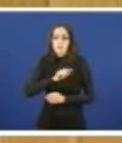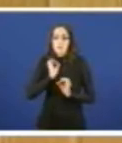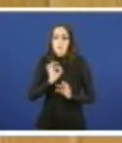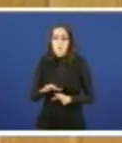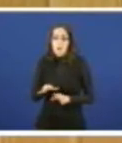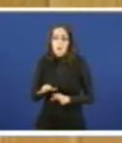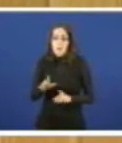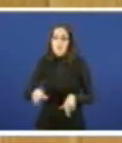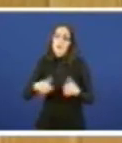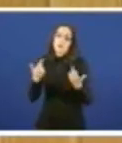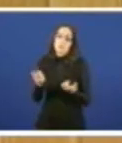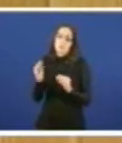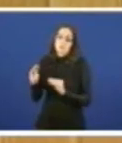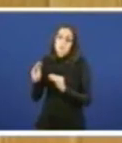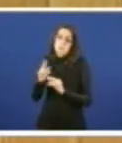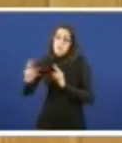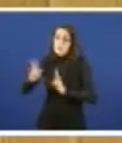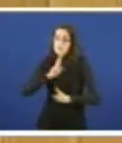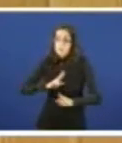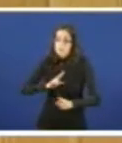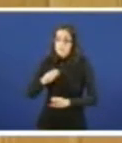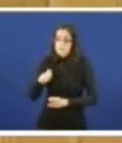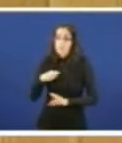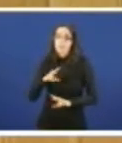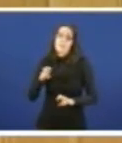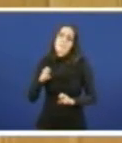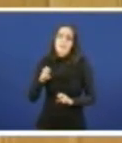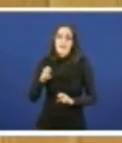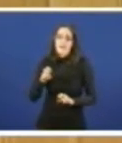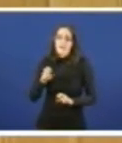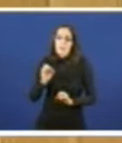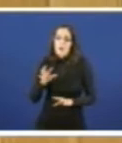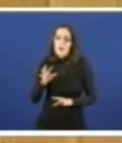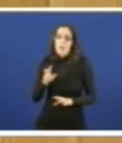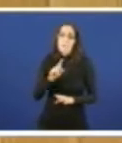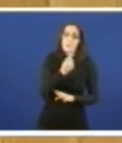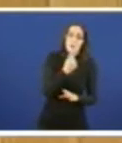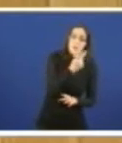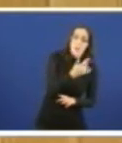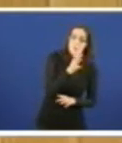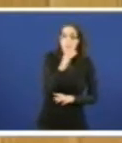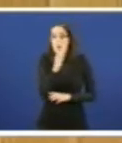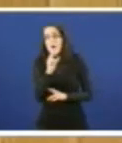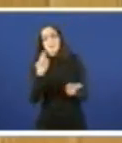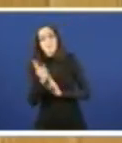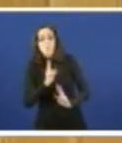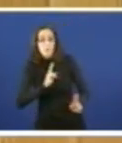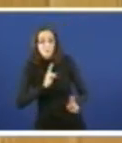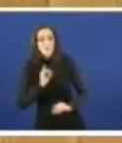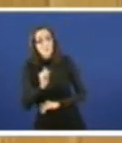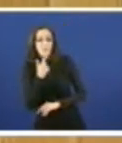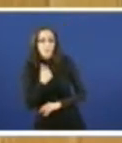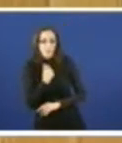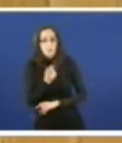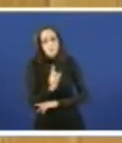faiga despois vostede na réplica o xogo de decir o que non dixo aquí. Quero creer na franqueza da súa